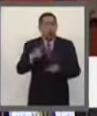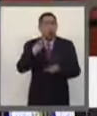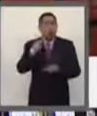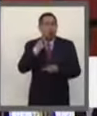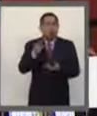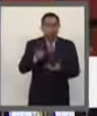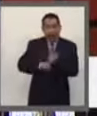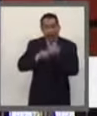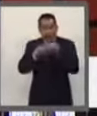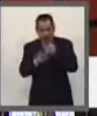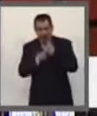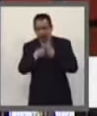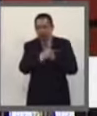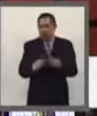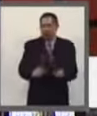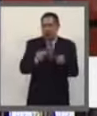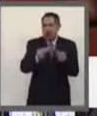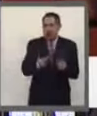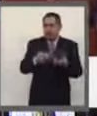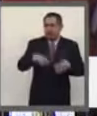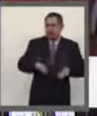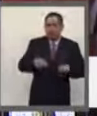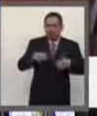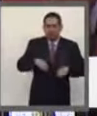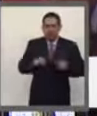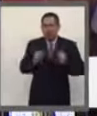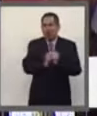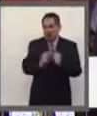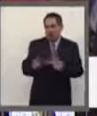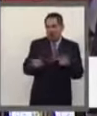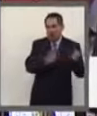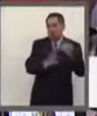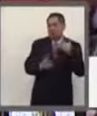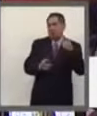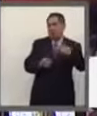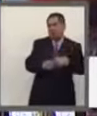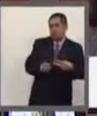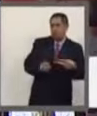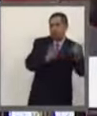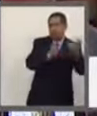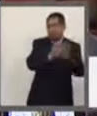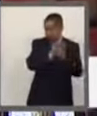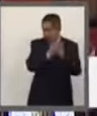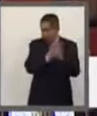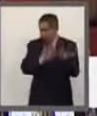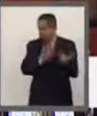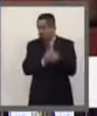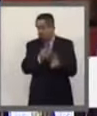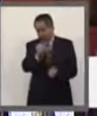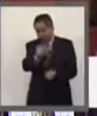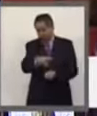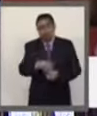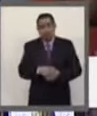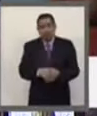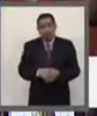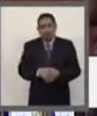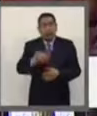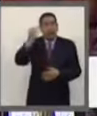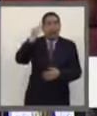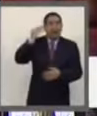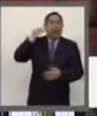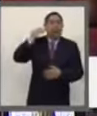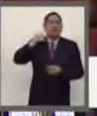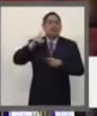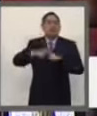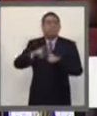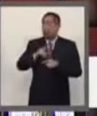políticos detrás de este gran negocio que está ligado fuertemente al crimen organizado. Quienes nunca dieron la cara